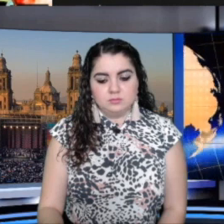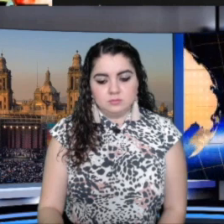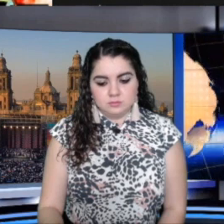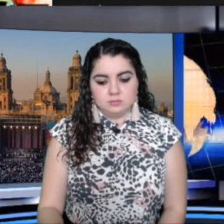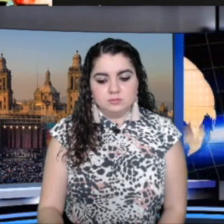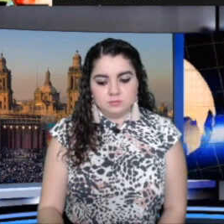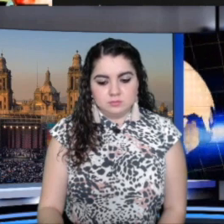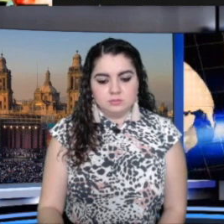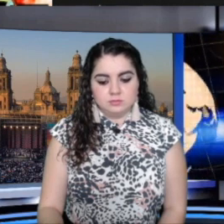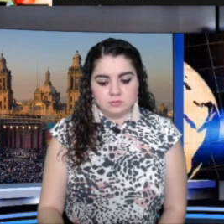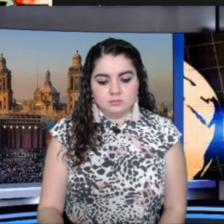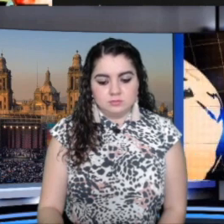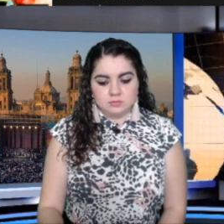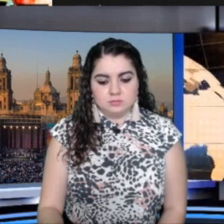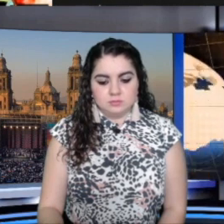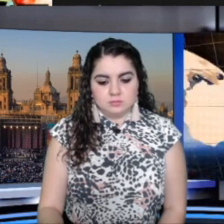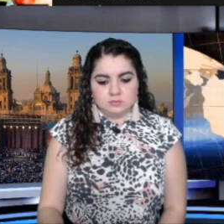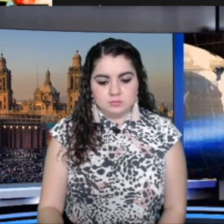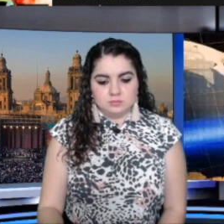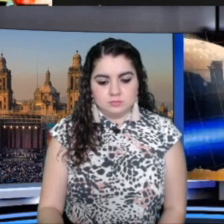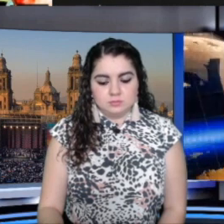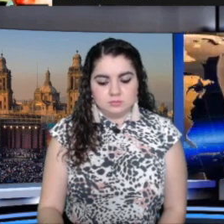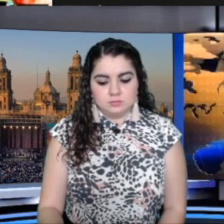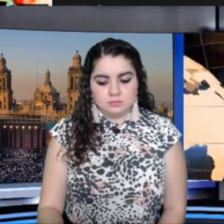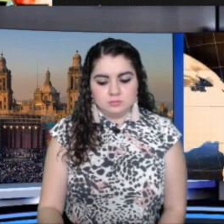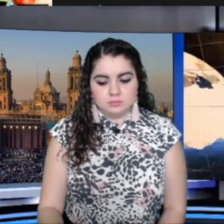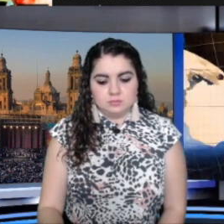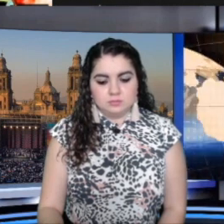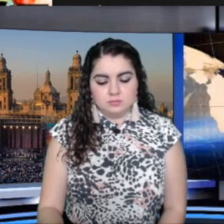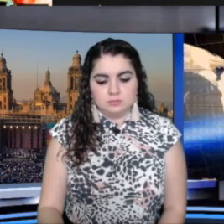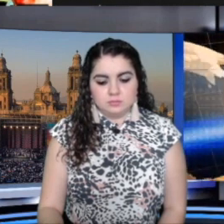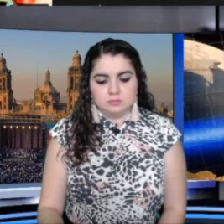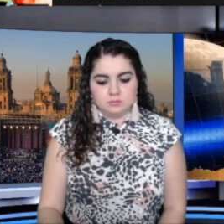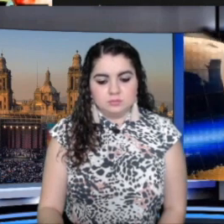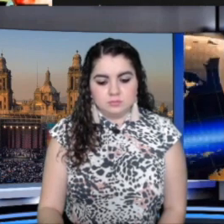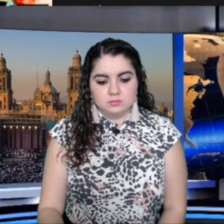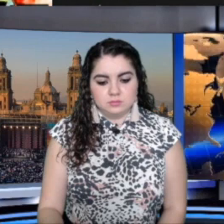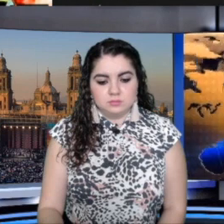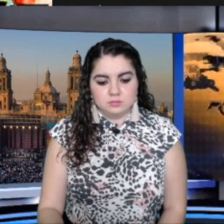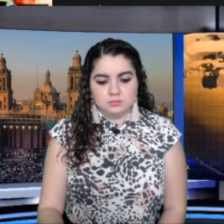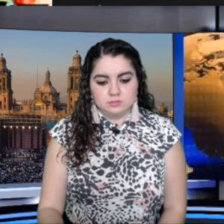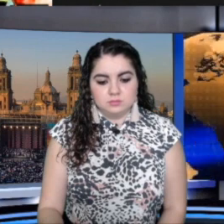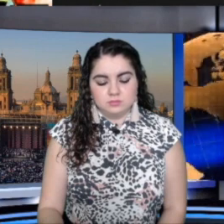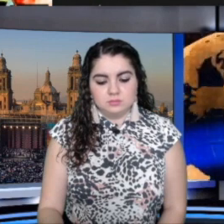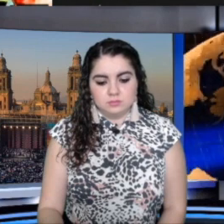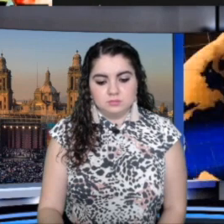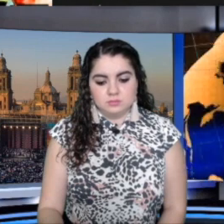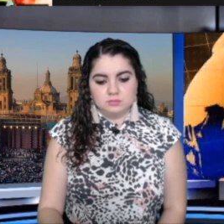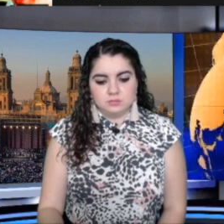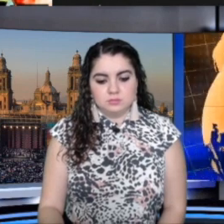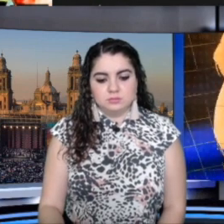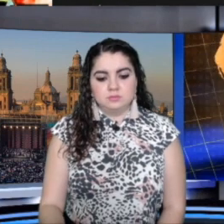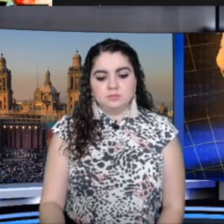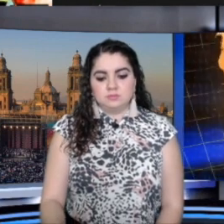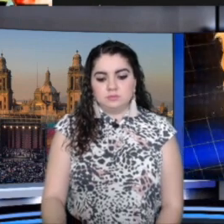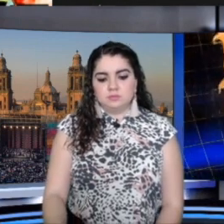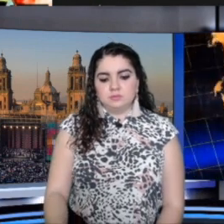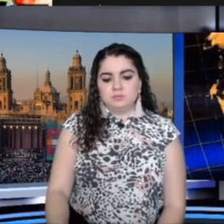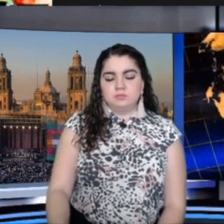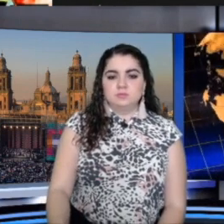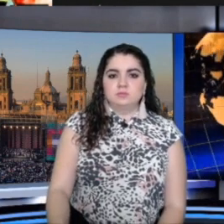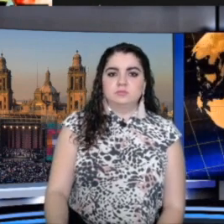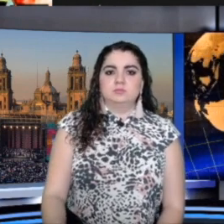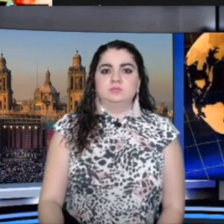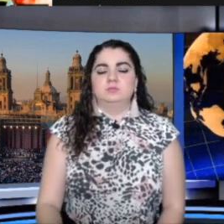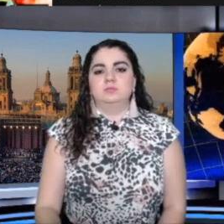Seguimos creciendo en casos, ya pasó el momento pico proyectado en los modelos matemáticos y surgen ya